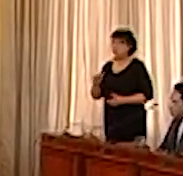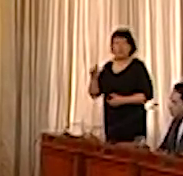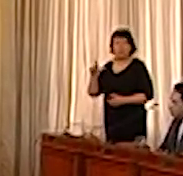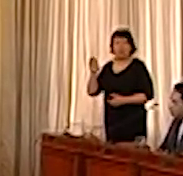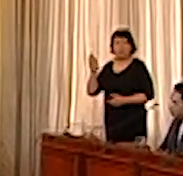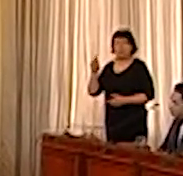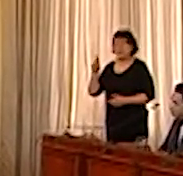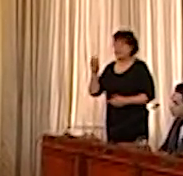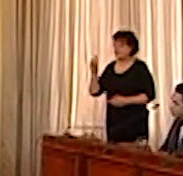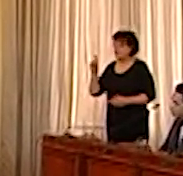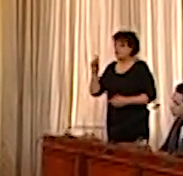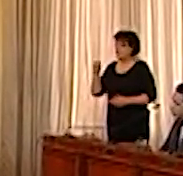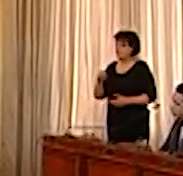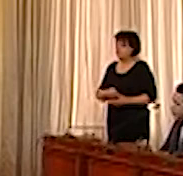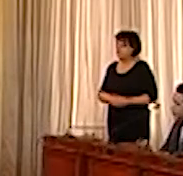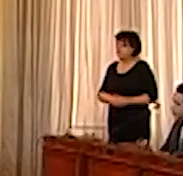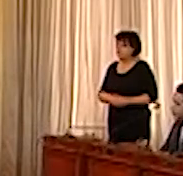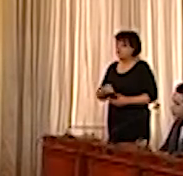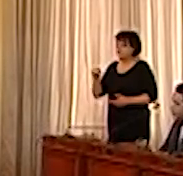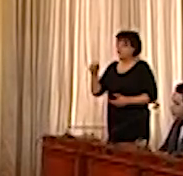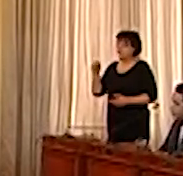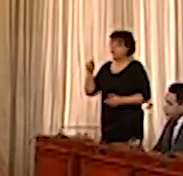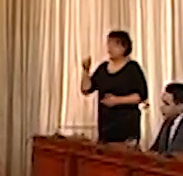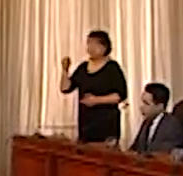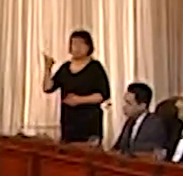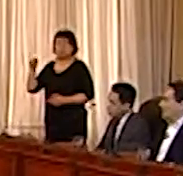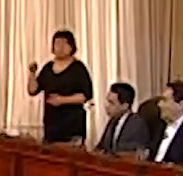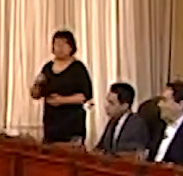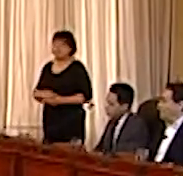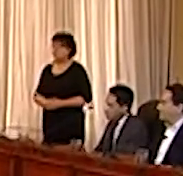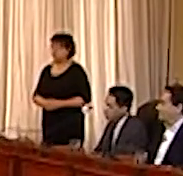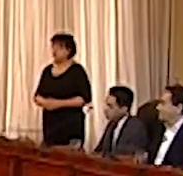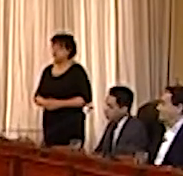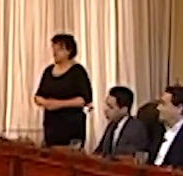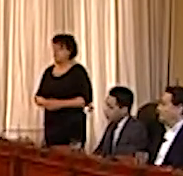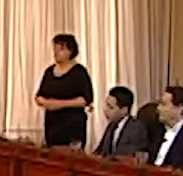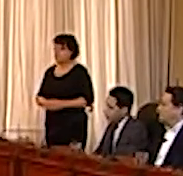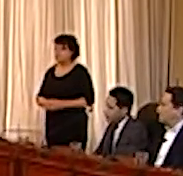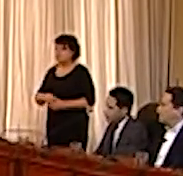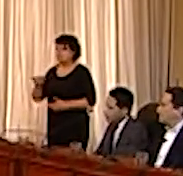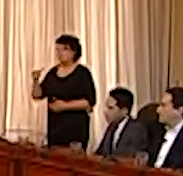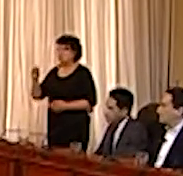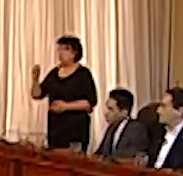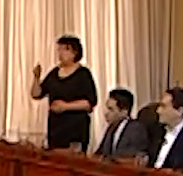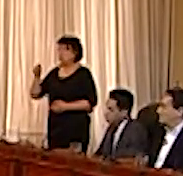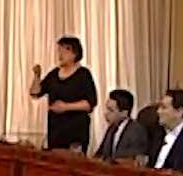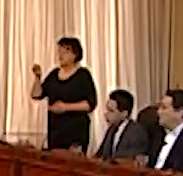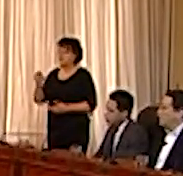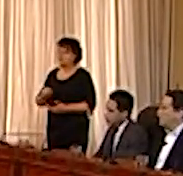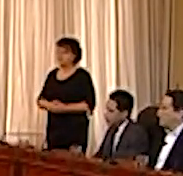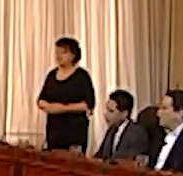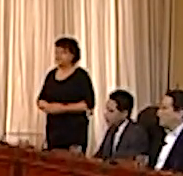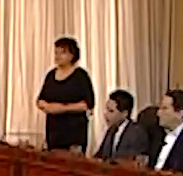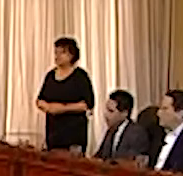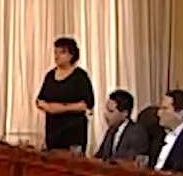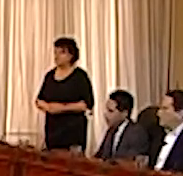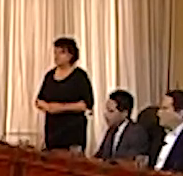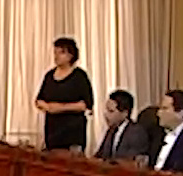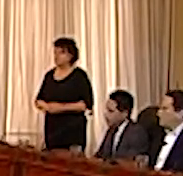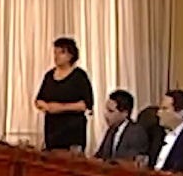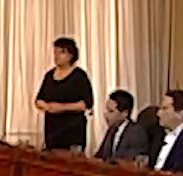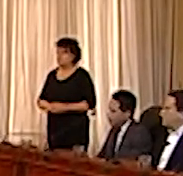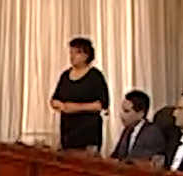gabriel señor martín bustamante castró señor jorge de albertis gonzález el riego